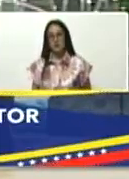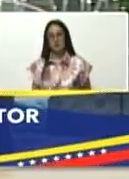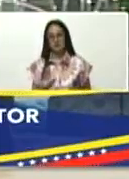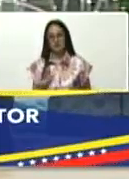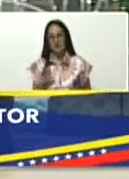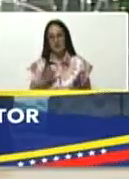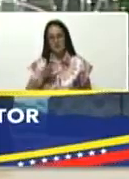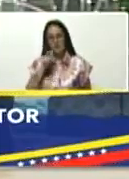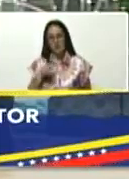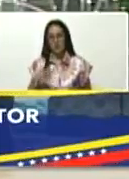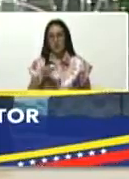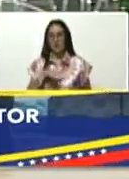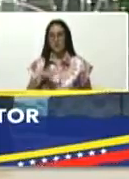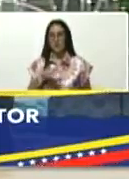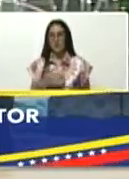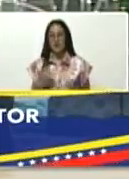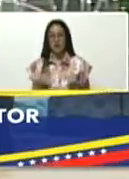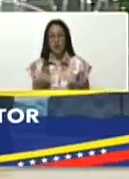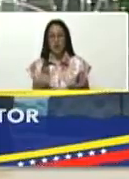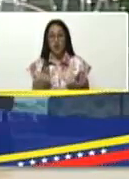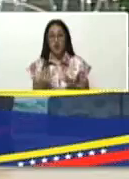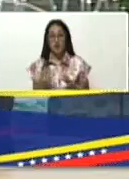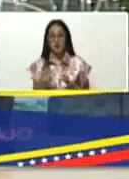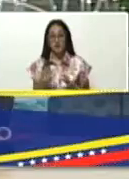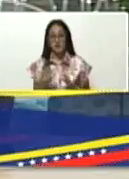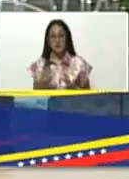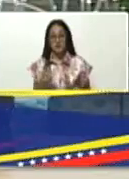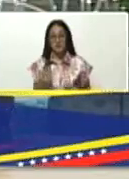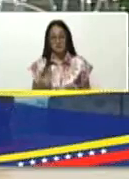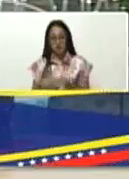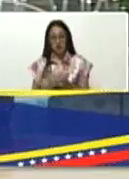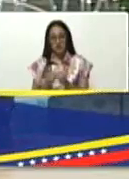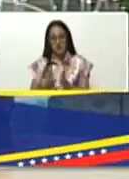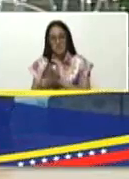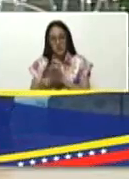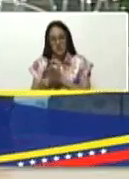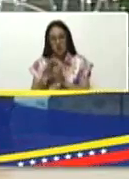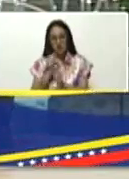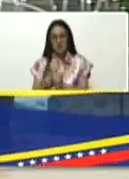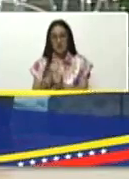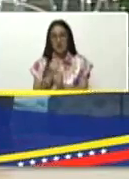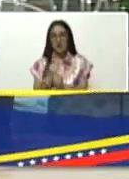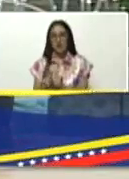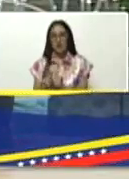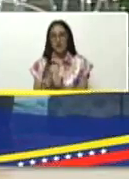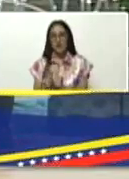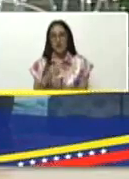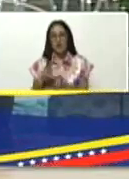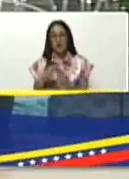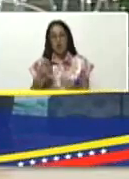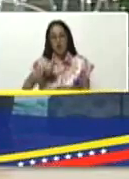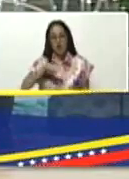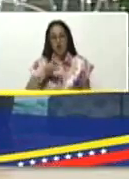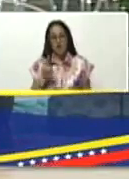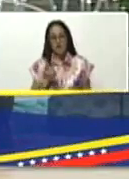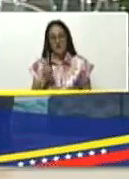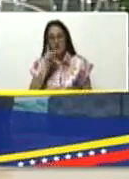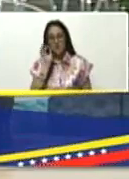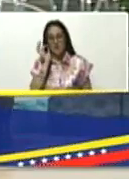nuestro pueblo. Y ahora, bueno, ese espíritu emprendedor, trabajador, que tenemos todos los venezolanos y las